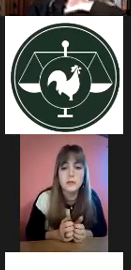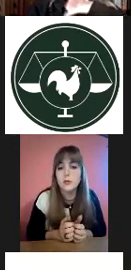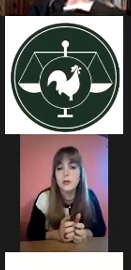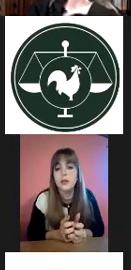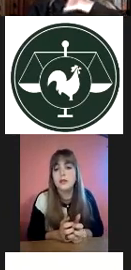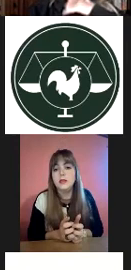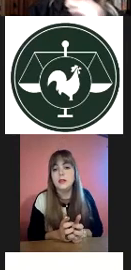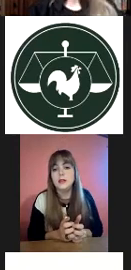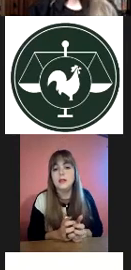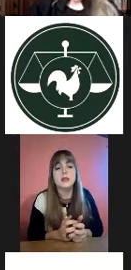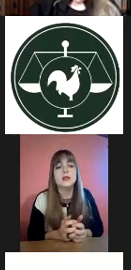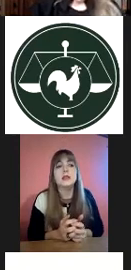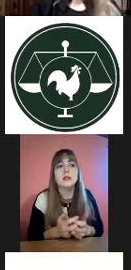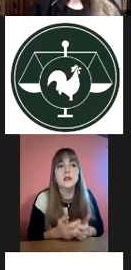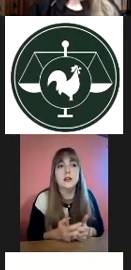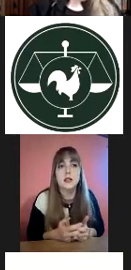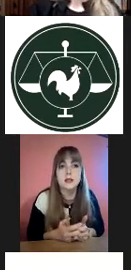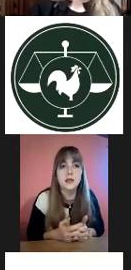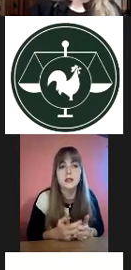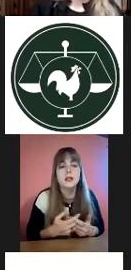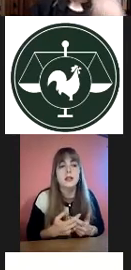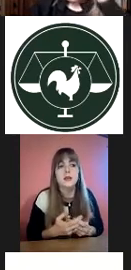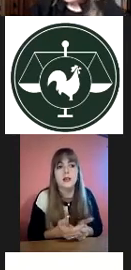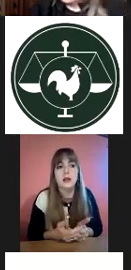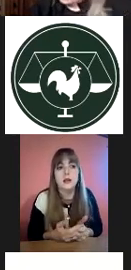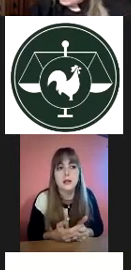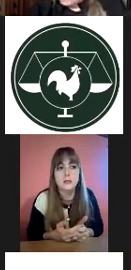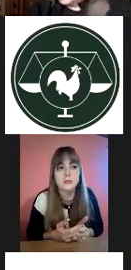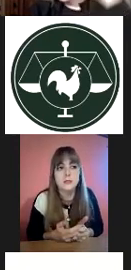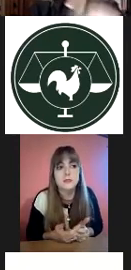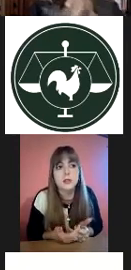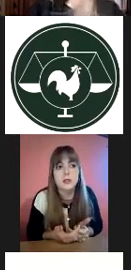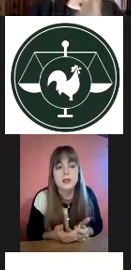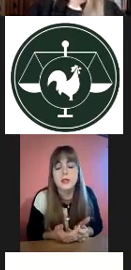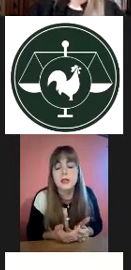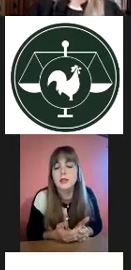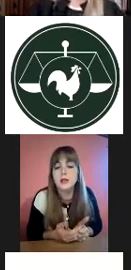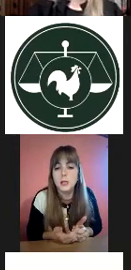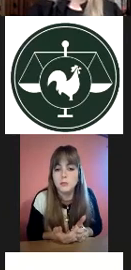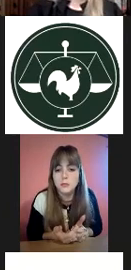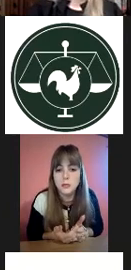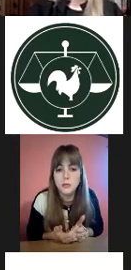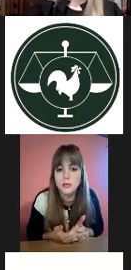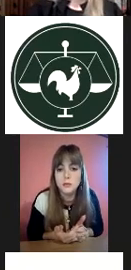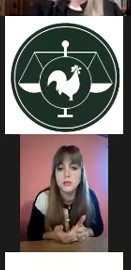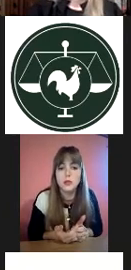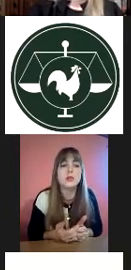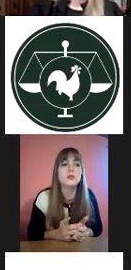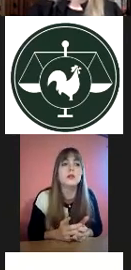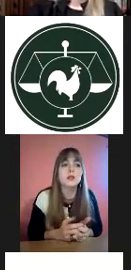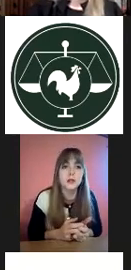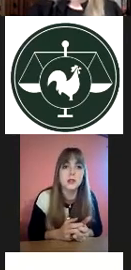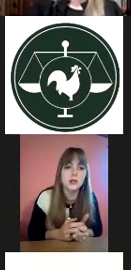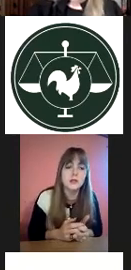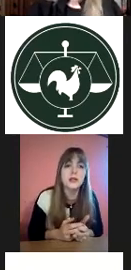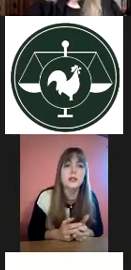otra forma de hacerle entender a la gente, en realidad, lo que tendría que estar bien, ¿no? Básicamente, cómo se